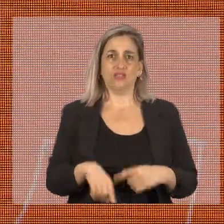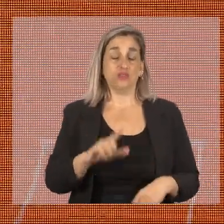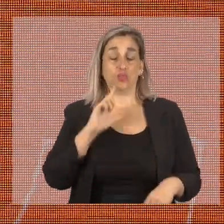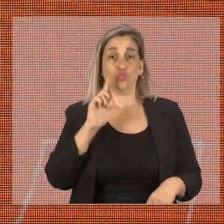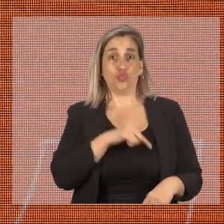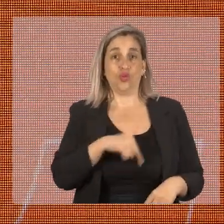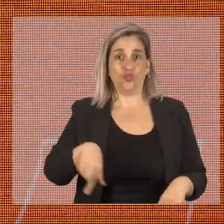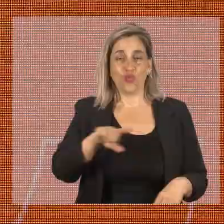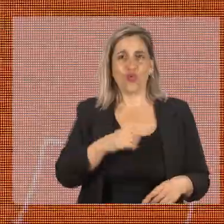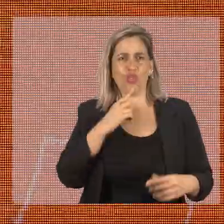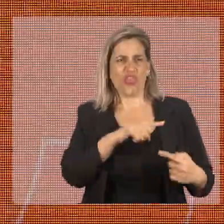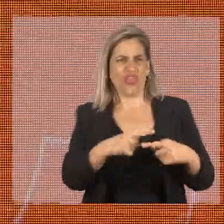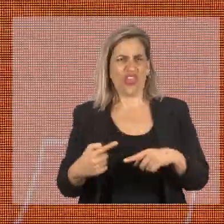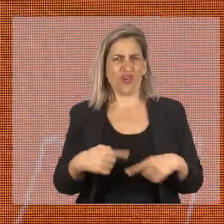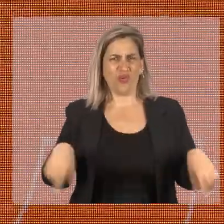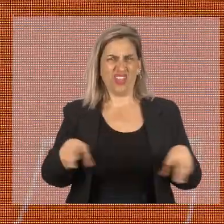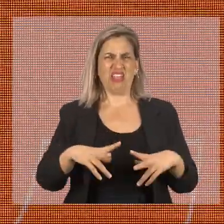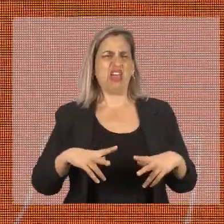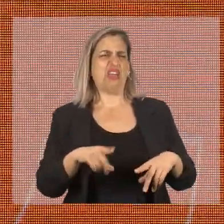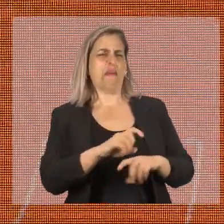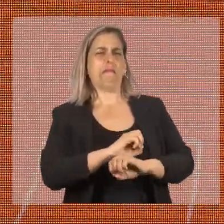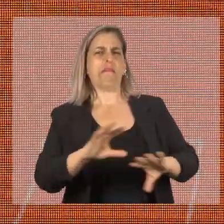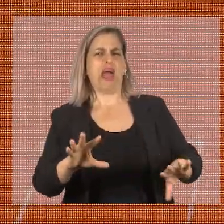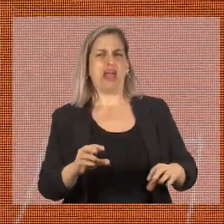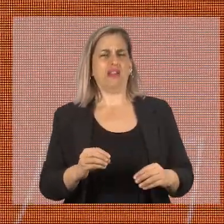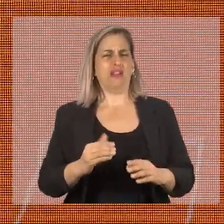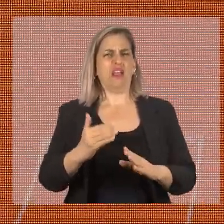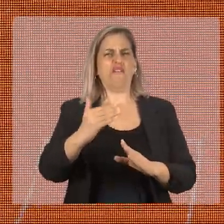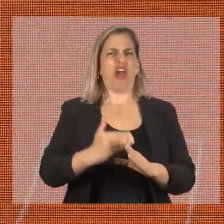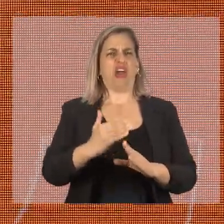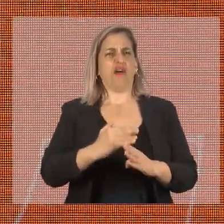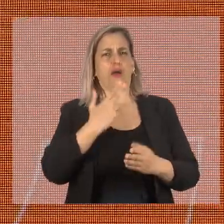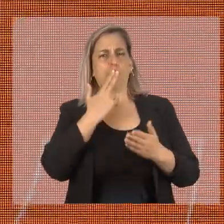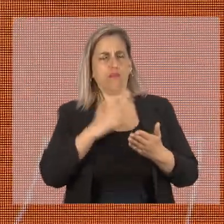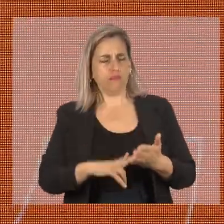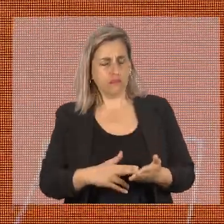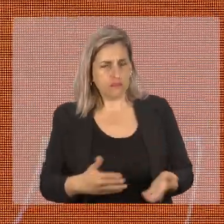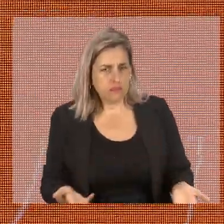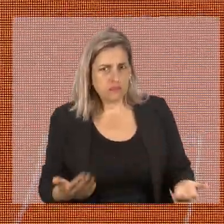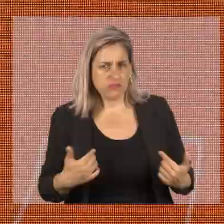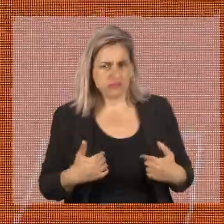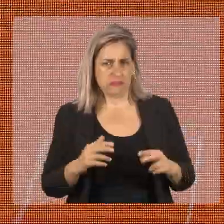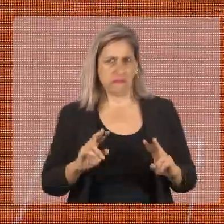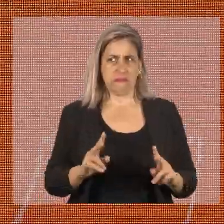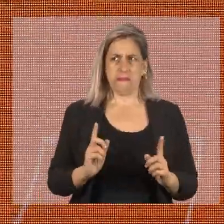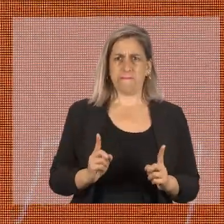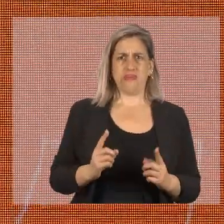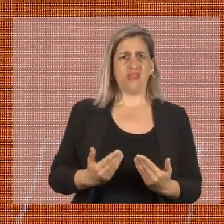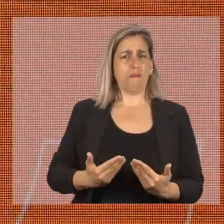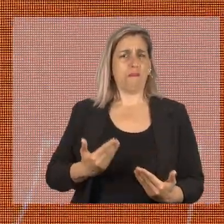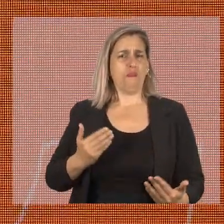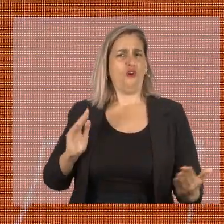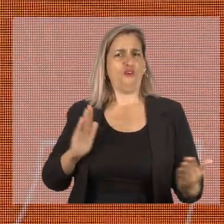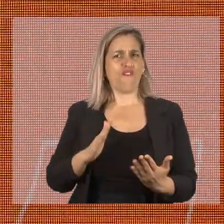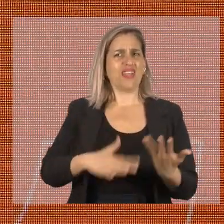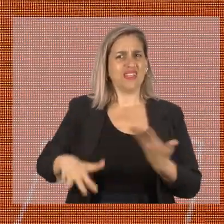Increíblemente, yo no salgo de mi asombro, discutieron que era improcedente la baja de impuestos. Desde mi punto de vista, ha sido